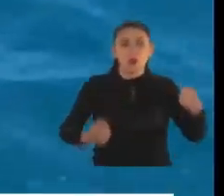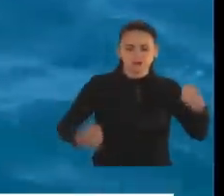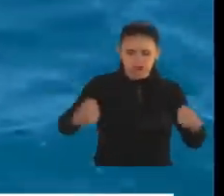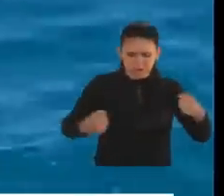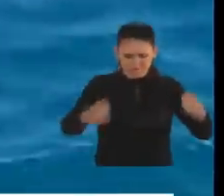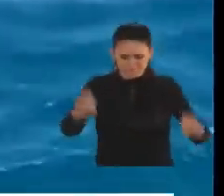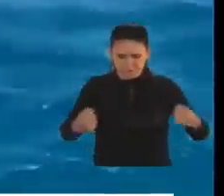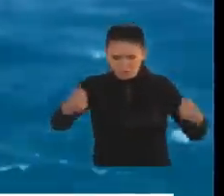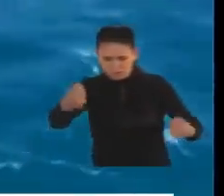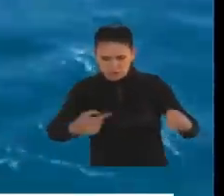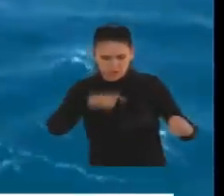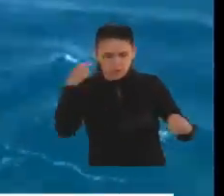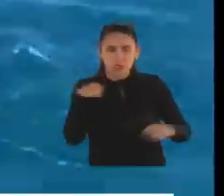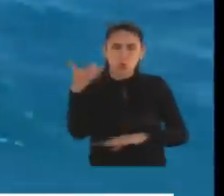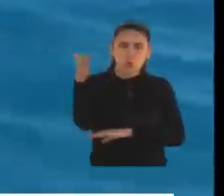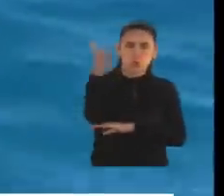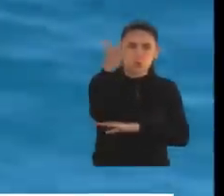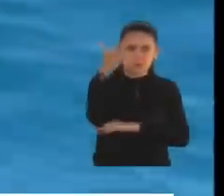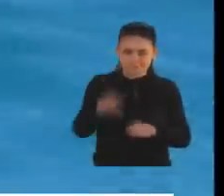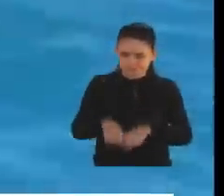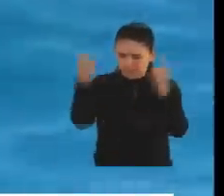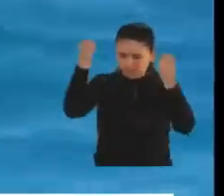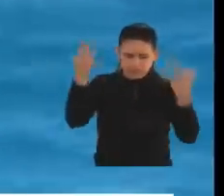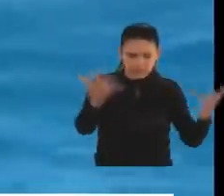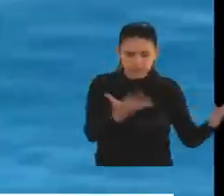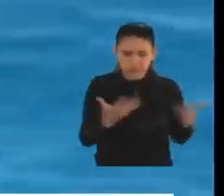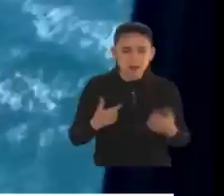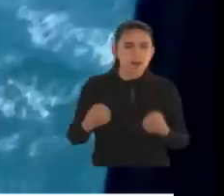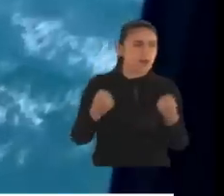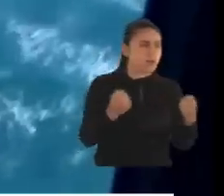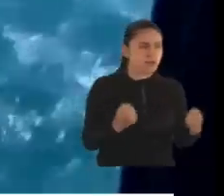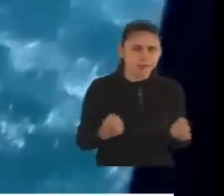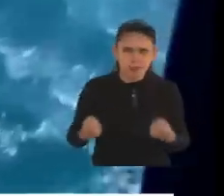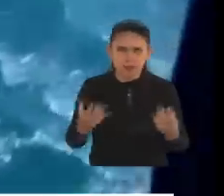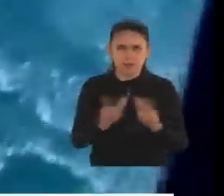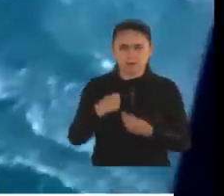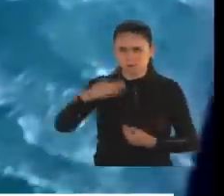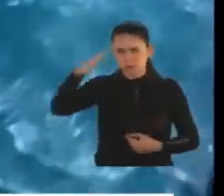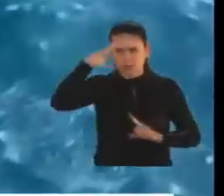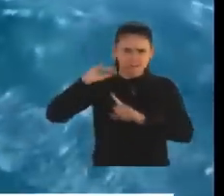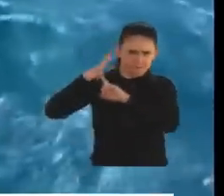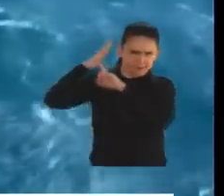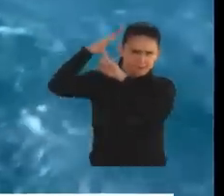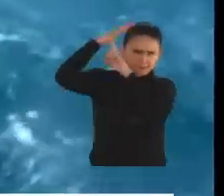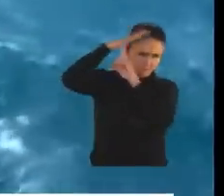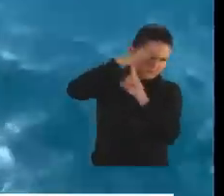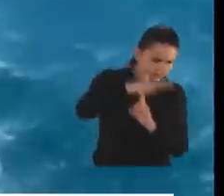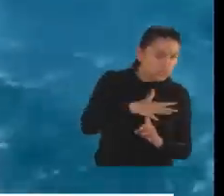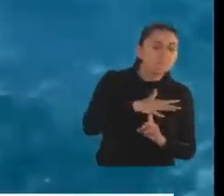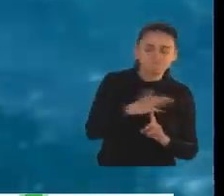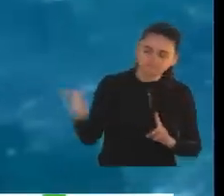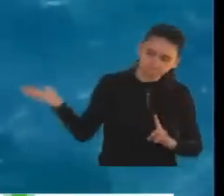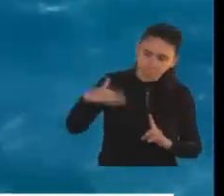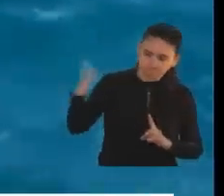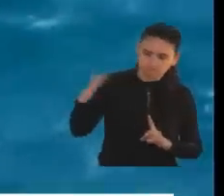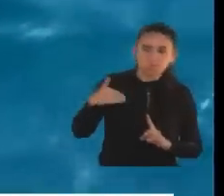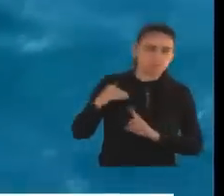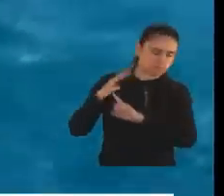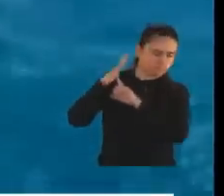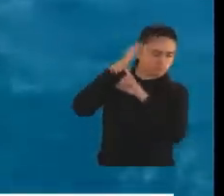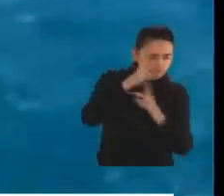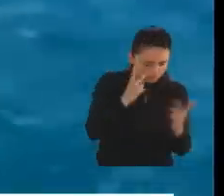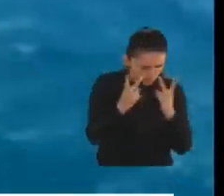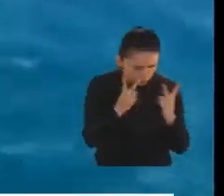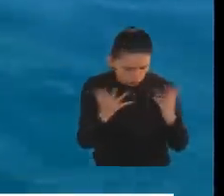sin vela. Afortunadamente la Armada Nacional y la Fuerza Naval del Caribe lograron desplegar todas sus capacidades. Con un avión sobrevolaron la zona,